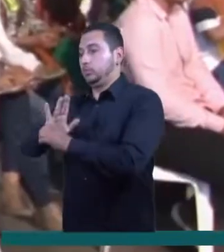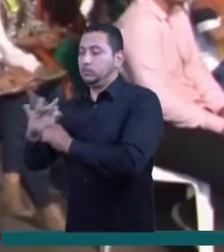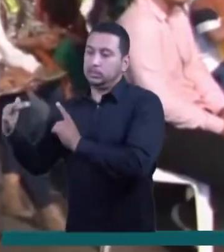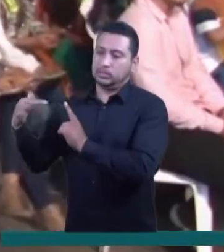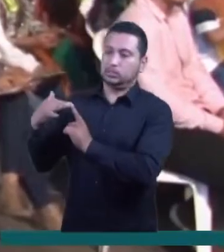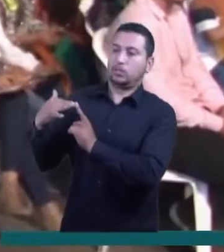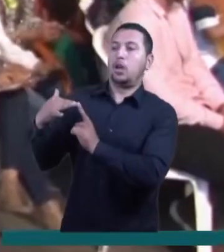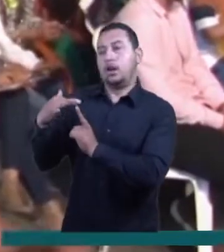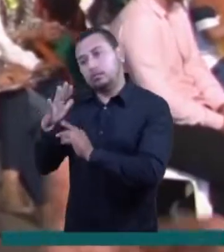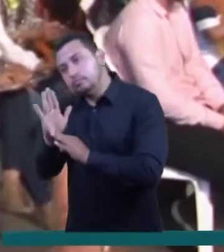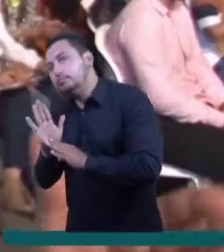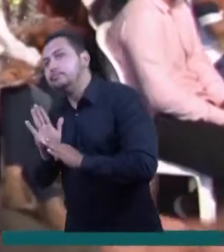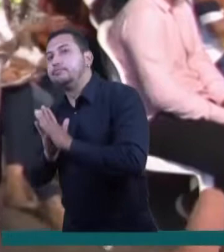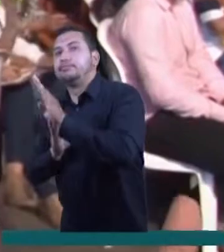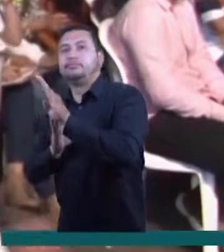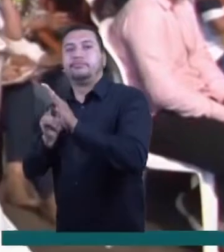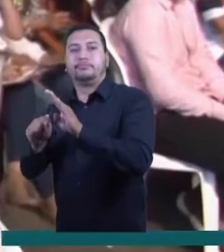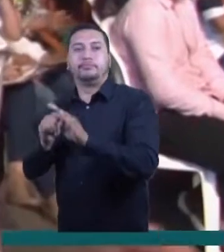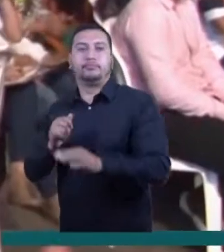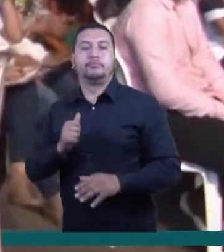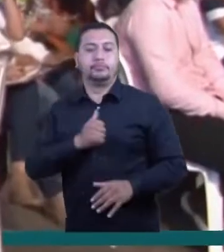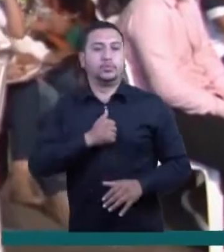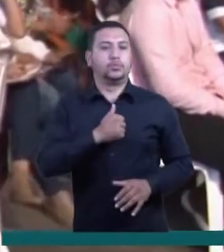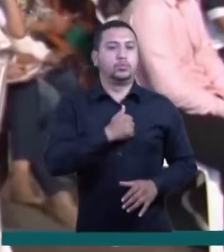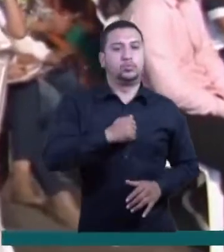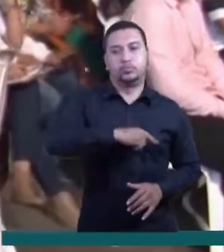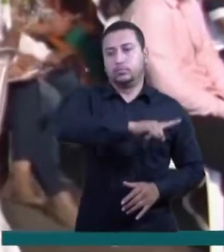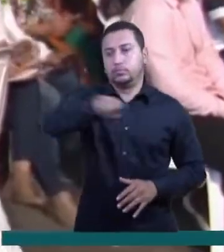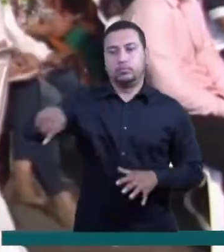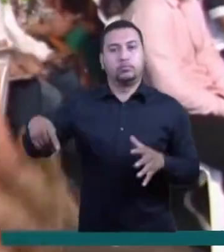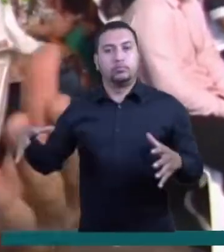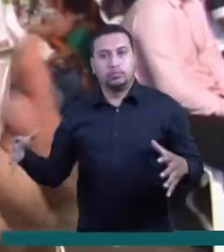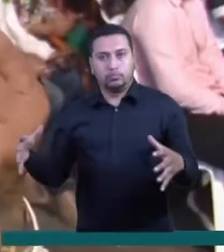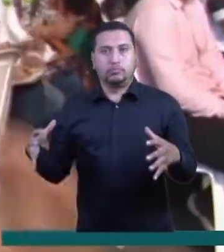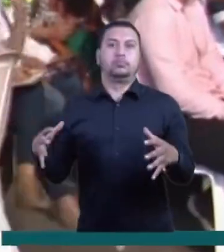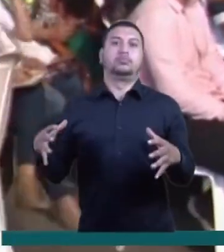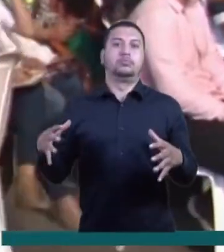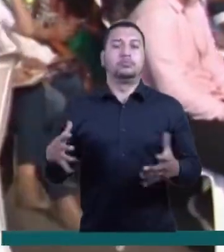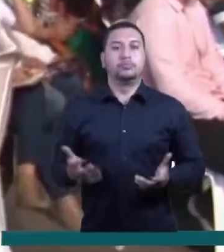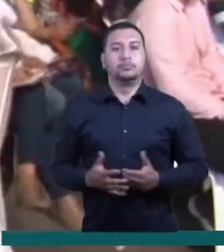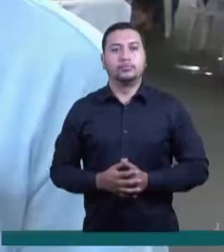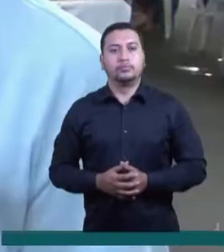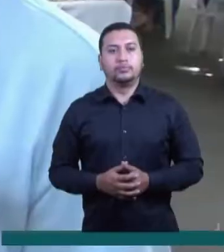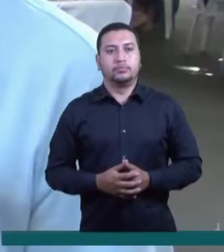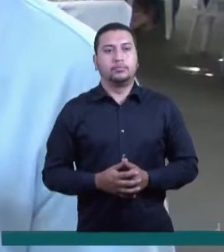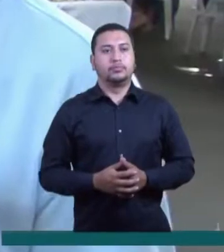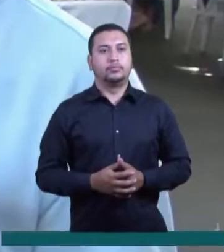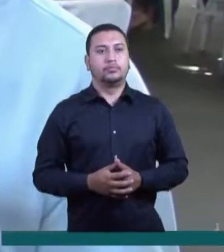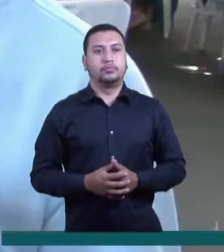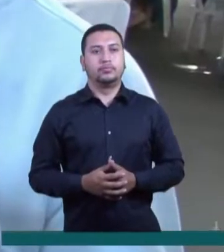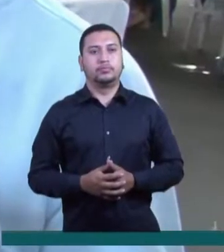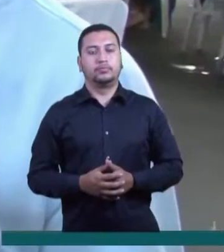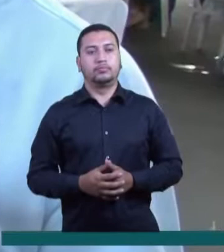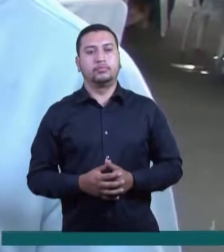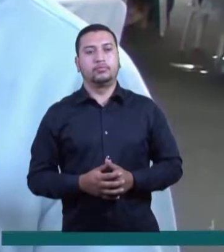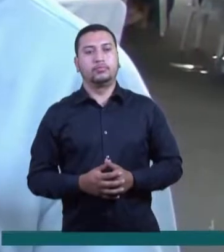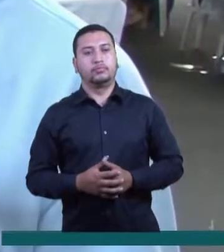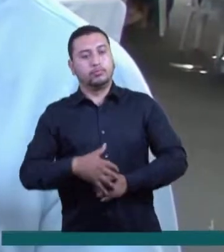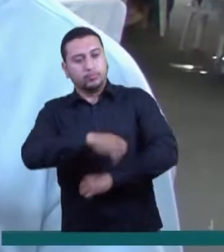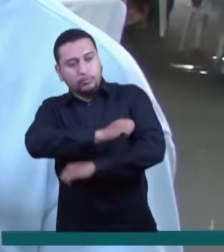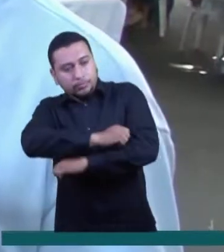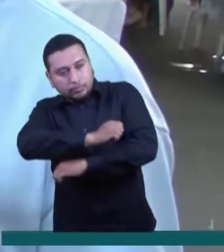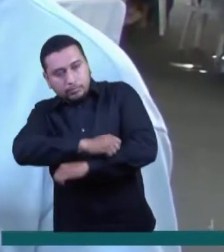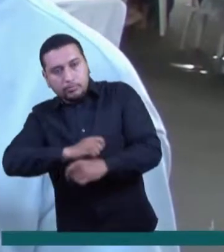pandemia prácticamente algunos quedaron por fuera de todo el tema de los ingresos. Son una vitrina